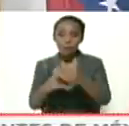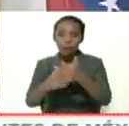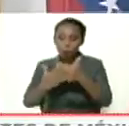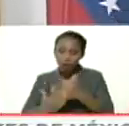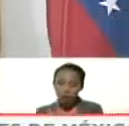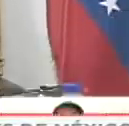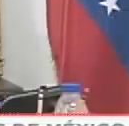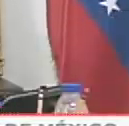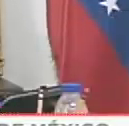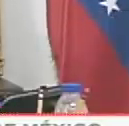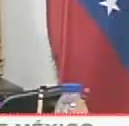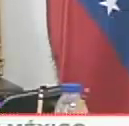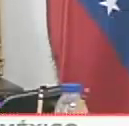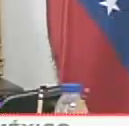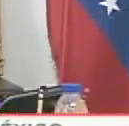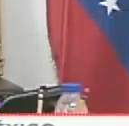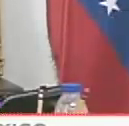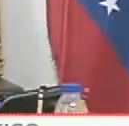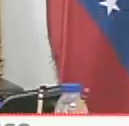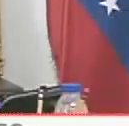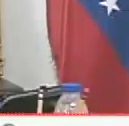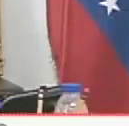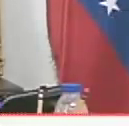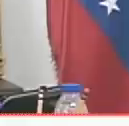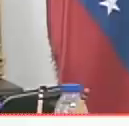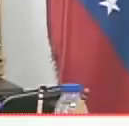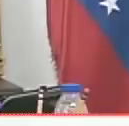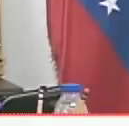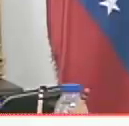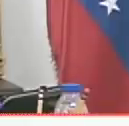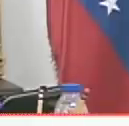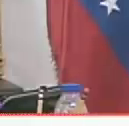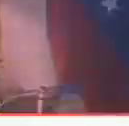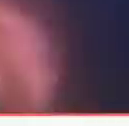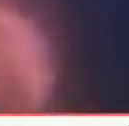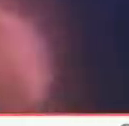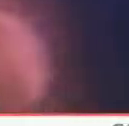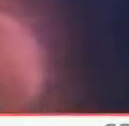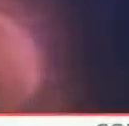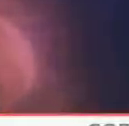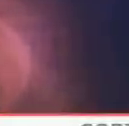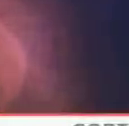con el video del padre Numa Molina.